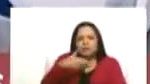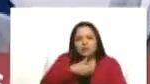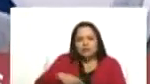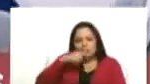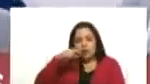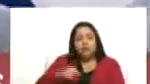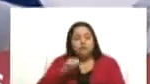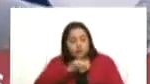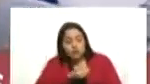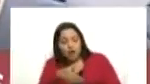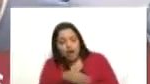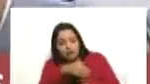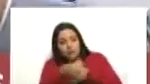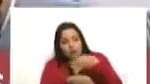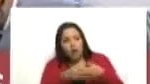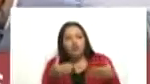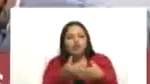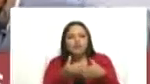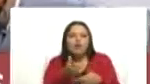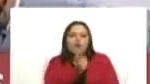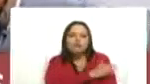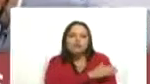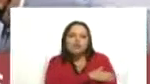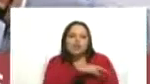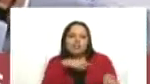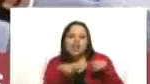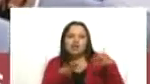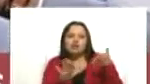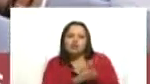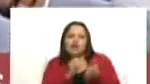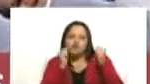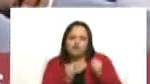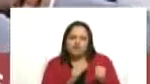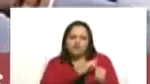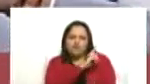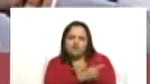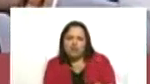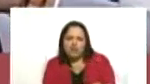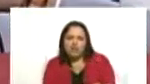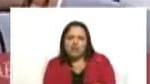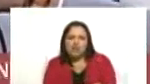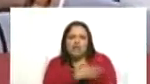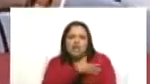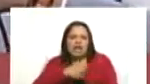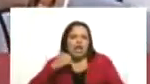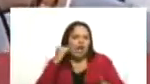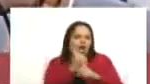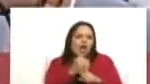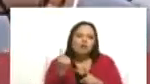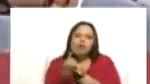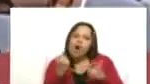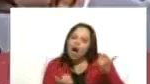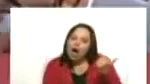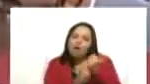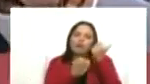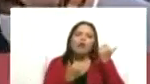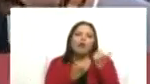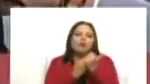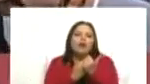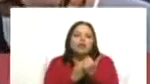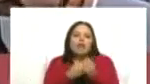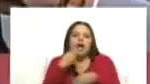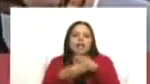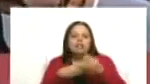dije, factores de oposición vinculadas a una extrema derecha criminal que ha apostado siempre a